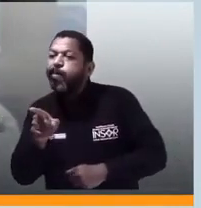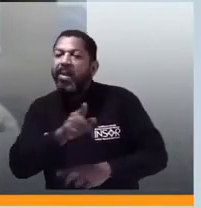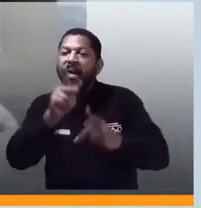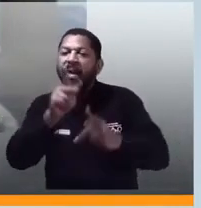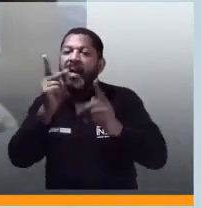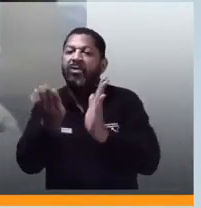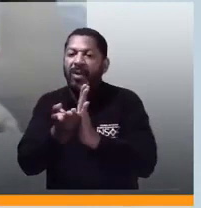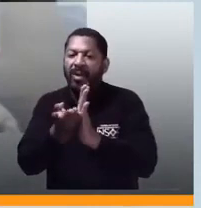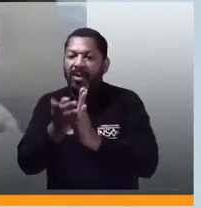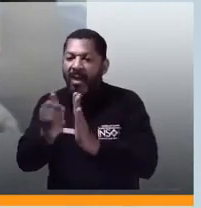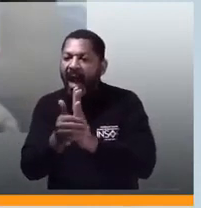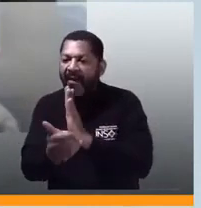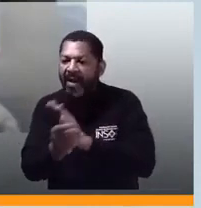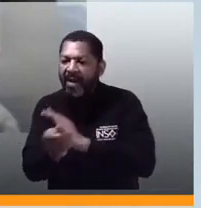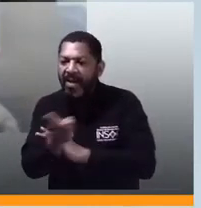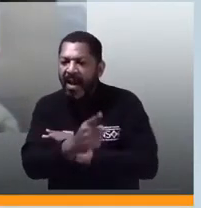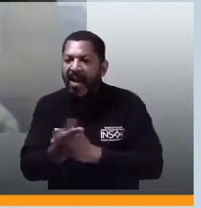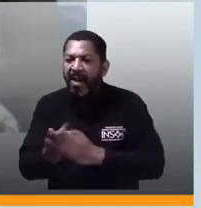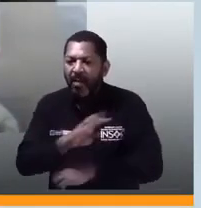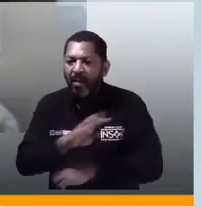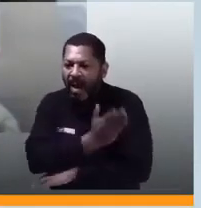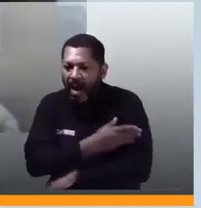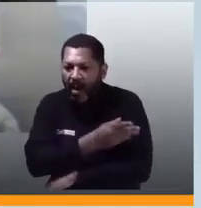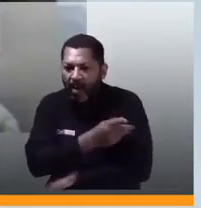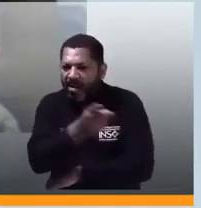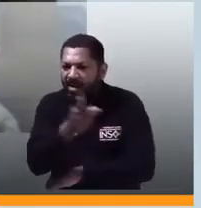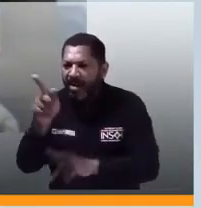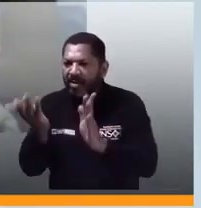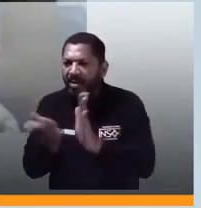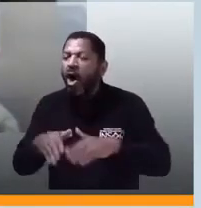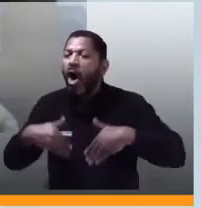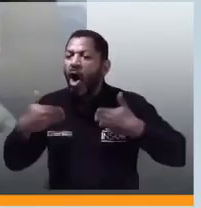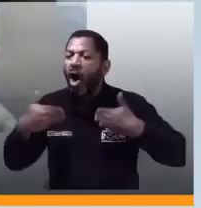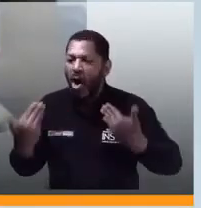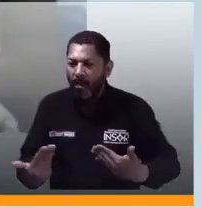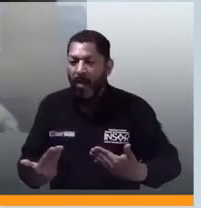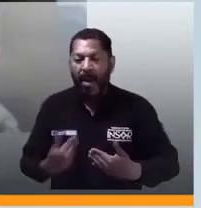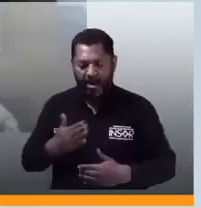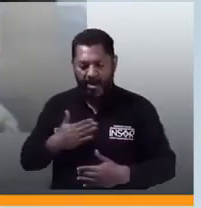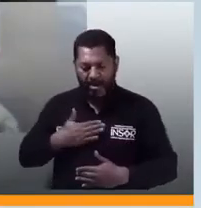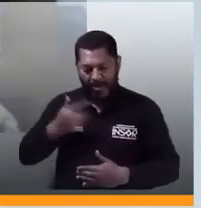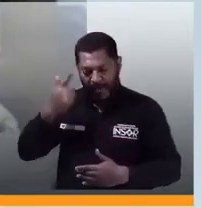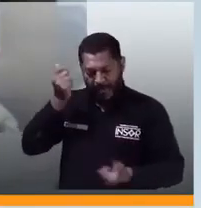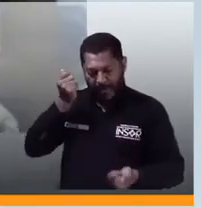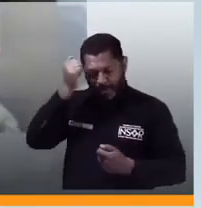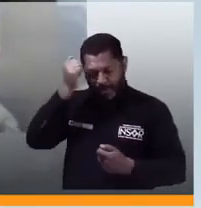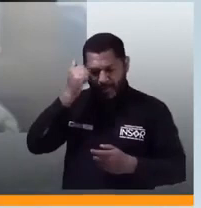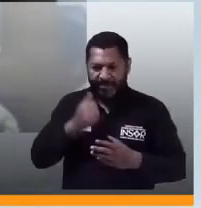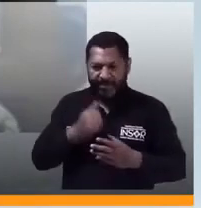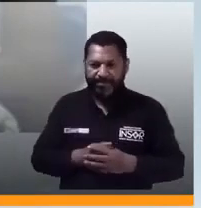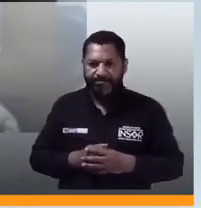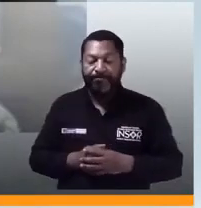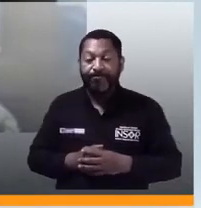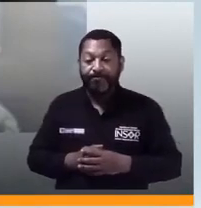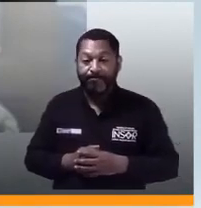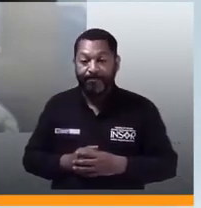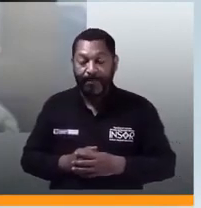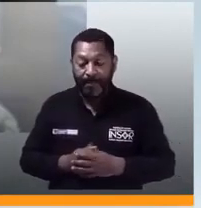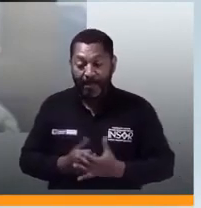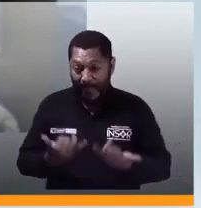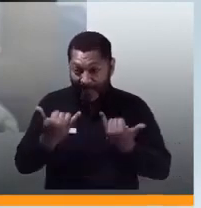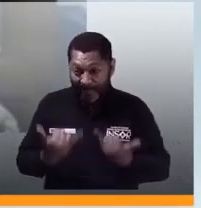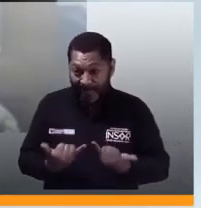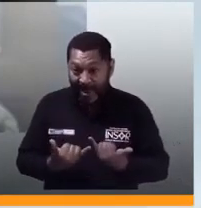esa habilidad y esa destreza en el estudiante. Y para ello, pues el tiempo que estamos en